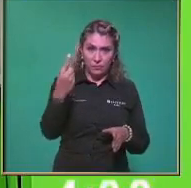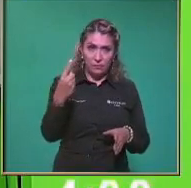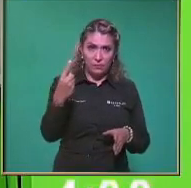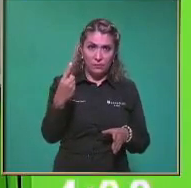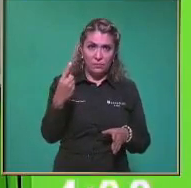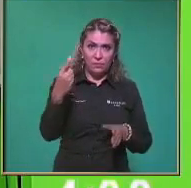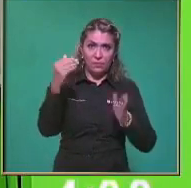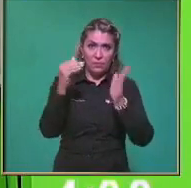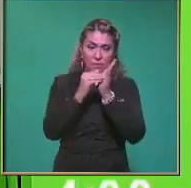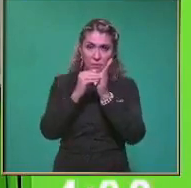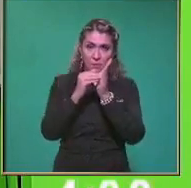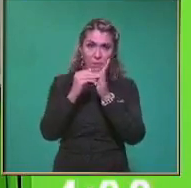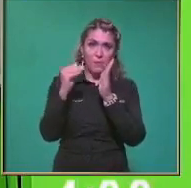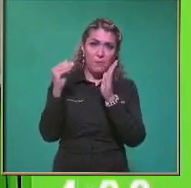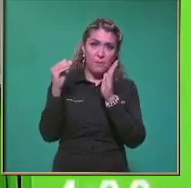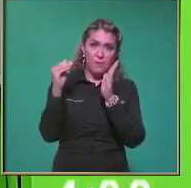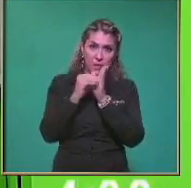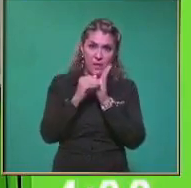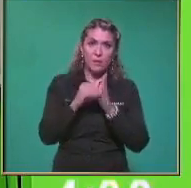17.591 milésimos.